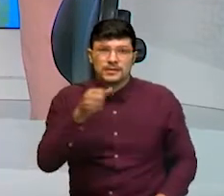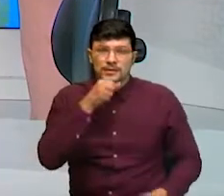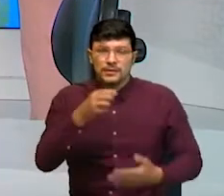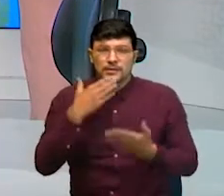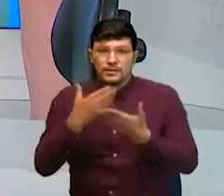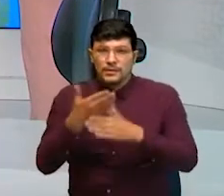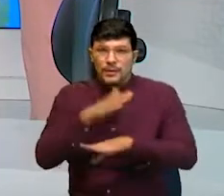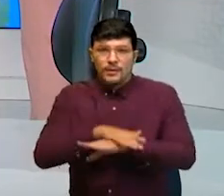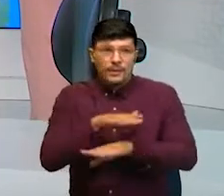xiomara niño buena tarde